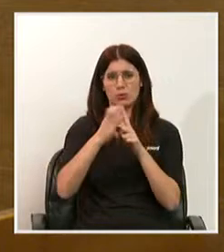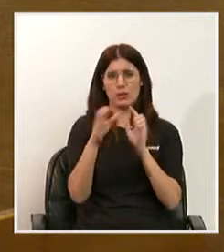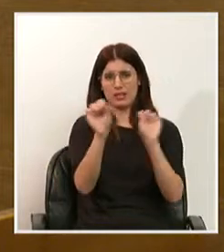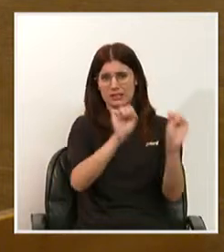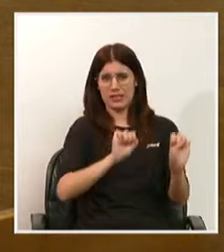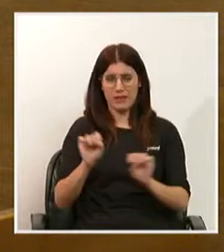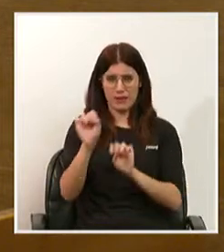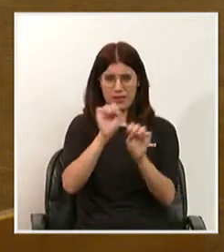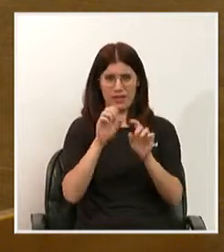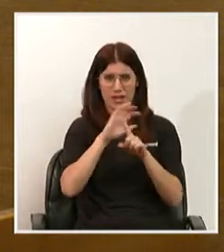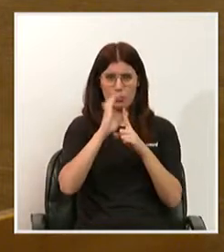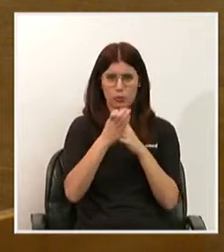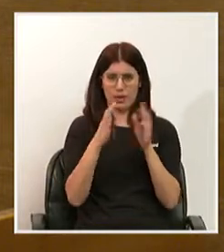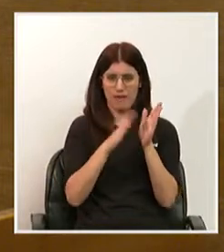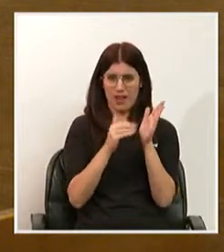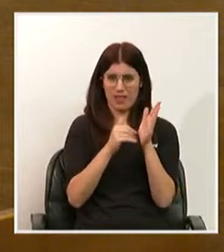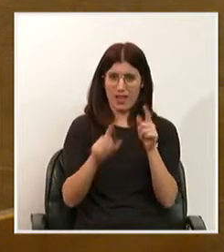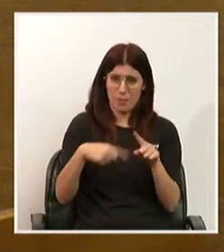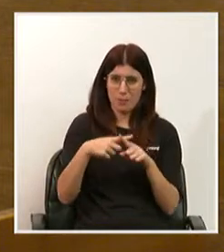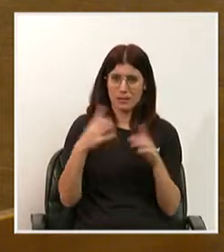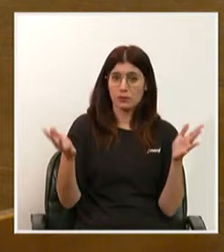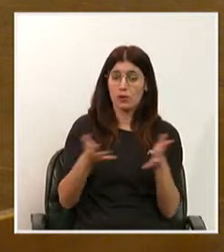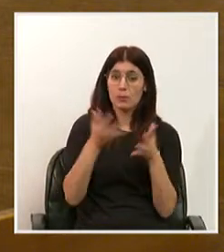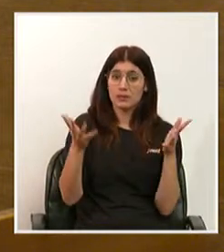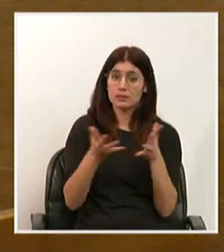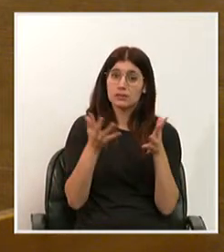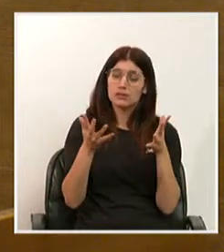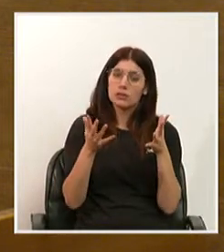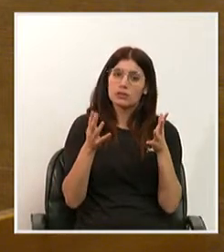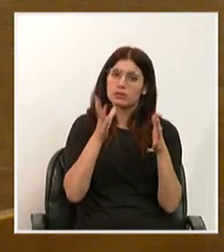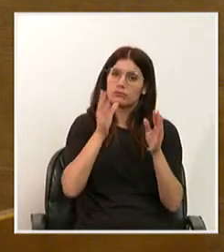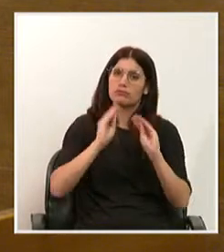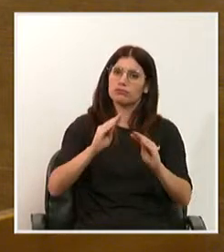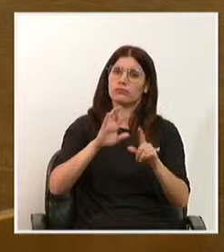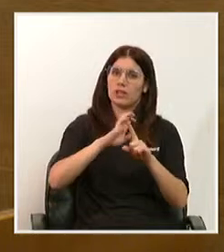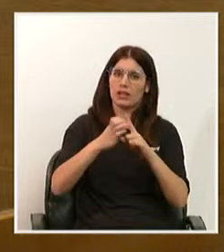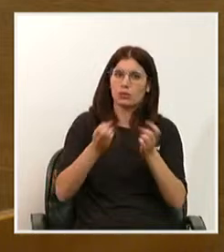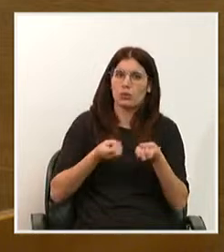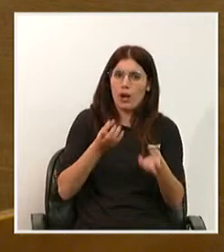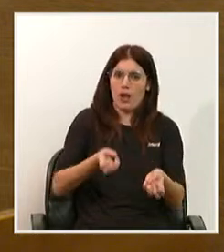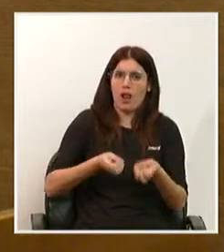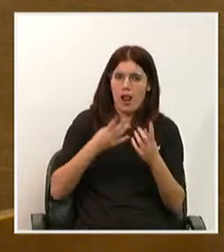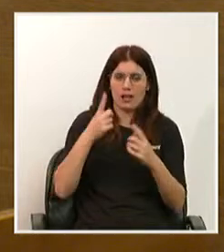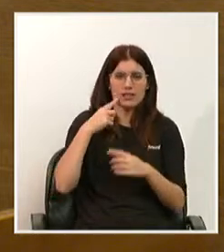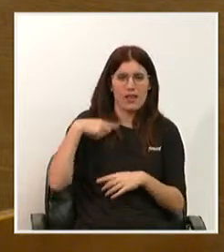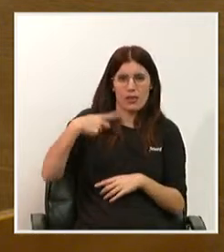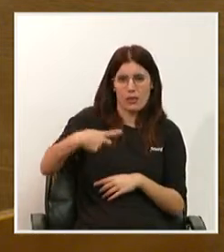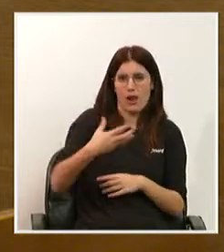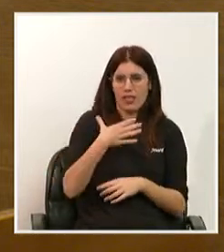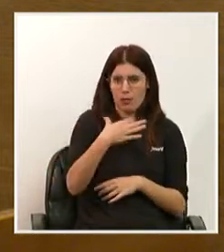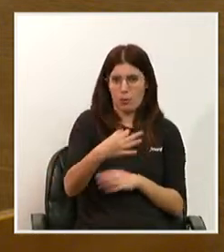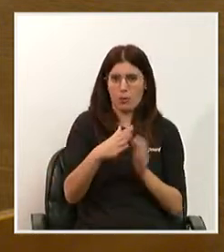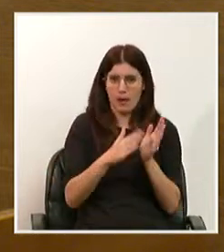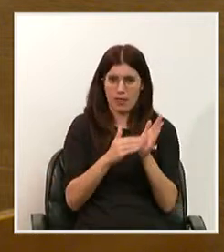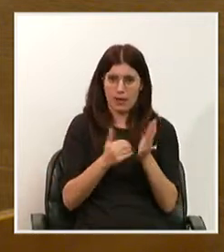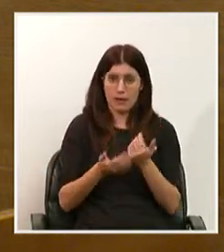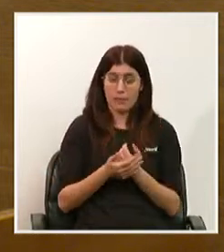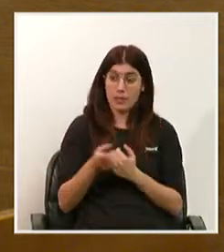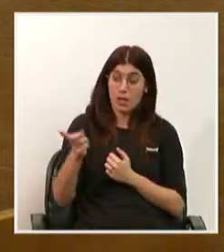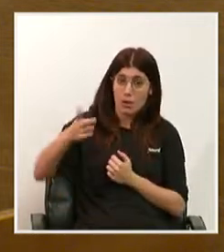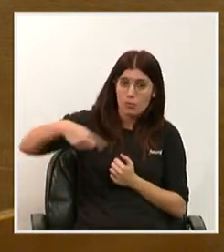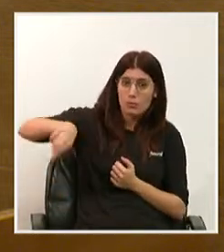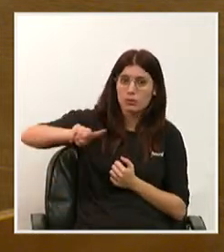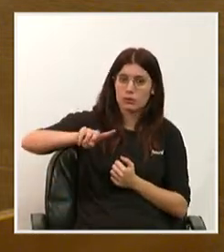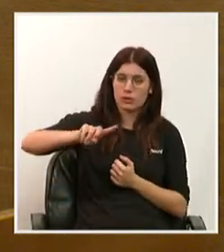cultura valenciana y fomenten to tipos de manifesta cultural y tradicional del puble Valencia vedes